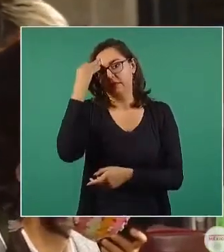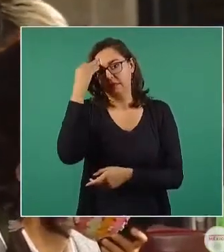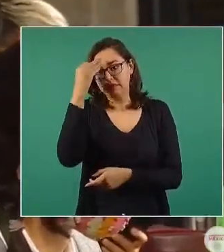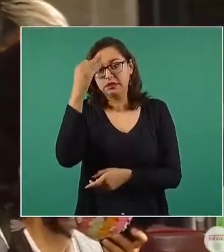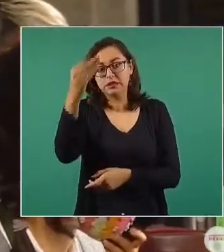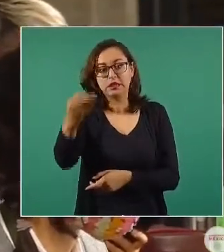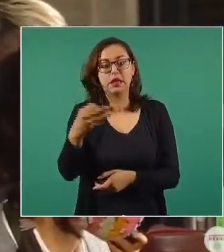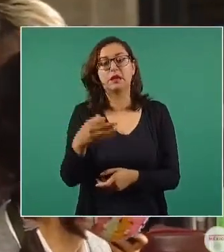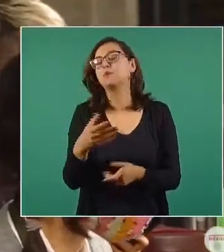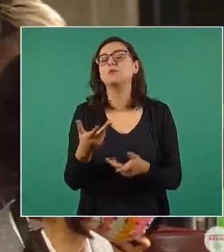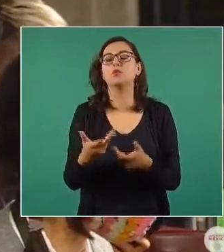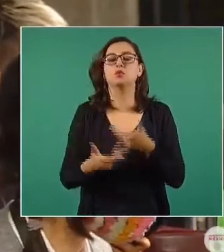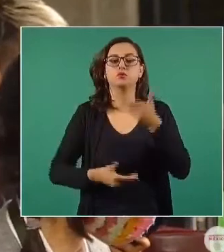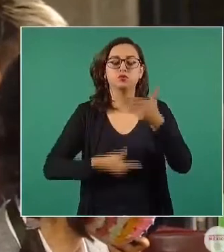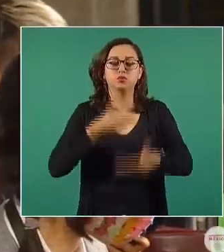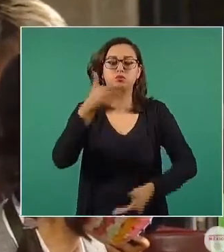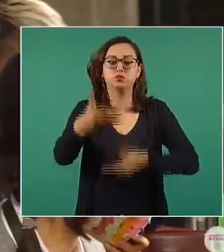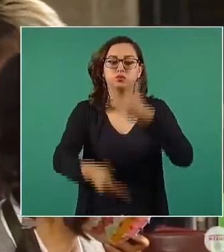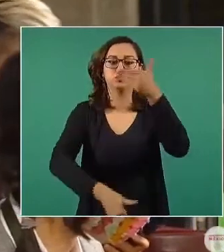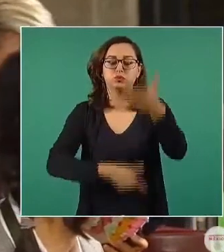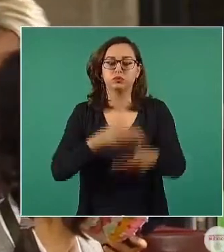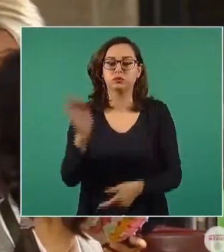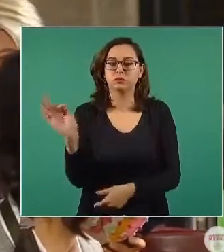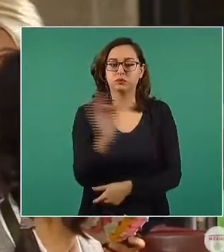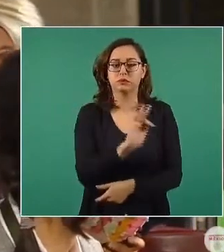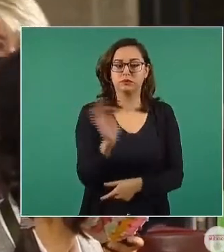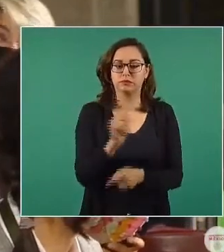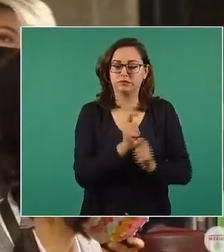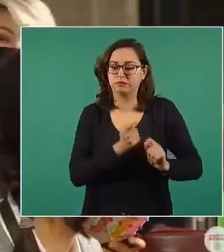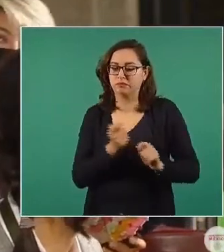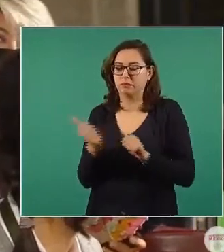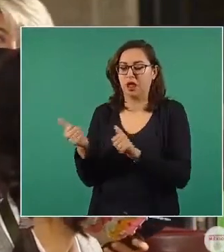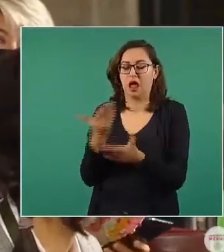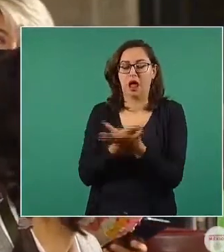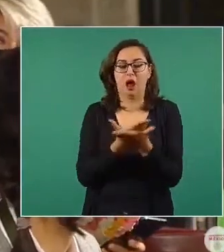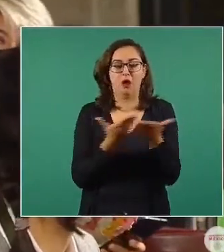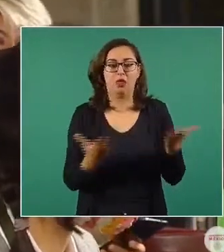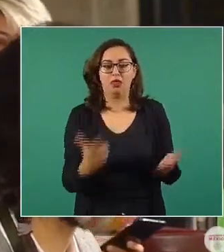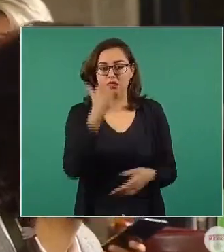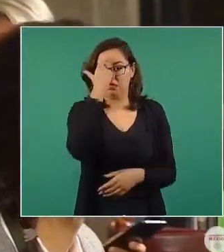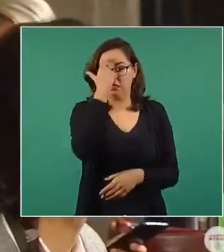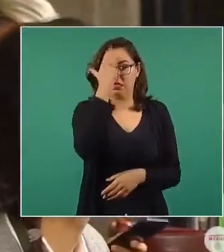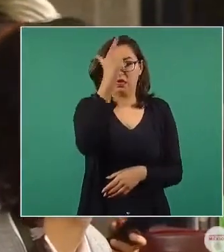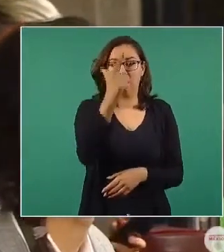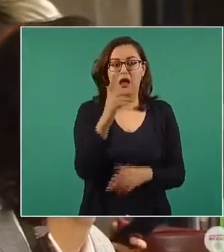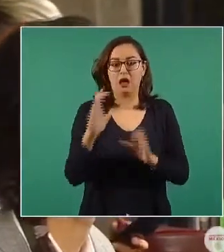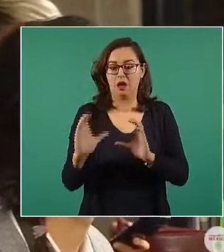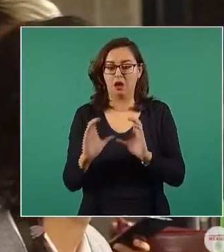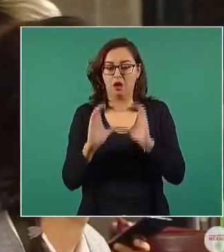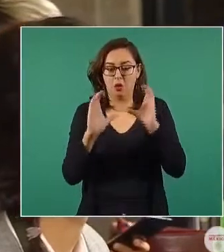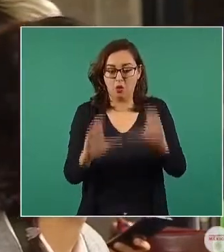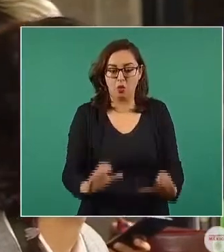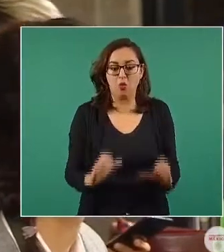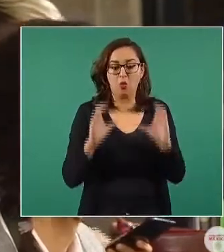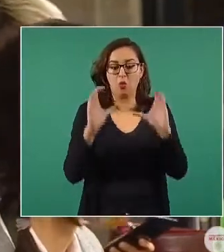permitirme ser oída y vencida en juicio, se inventa un término legal y otorgado los cuidados a mis